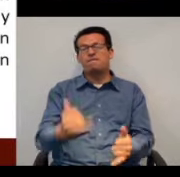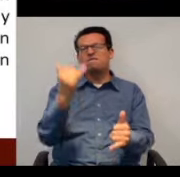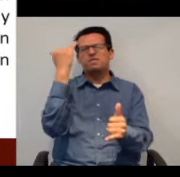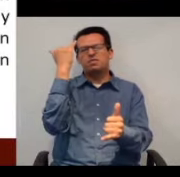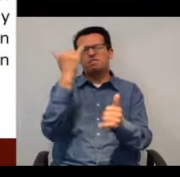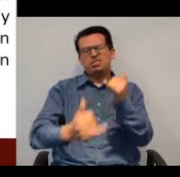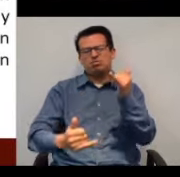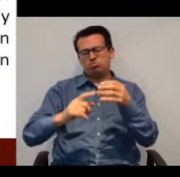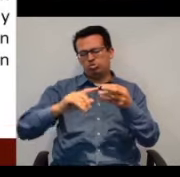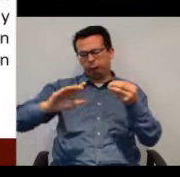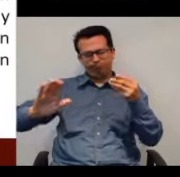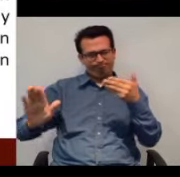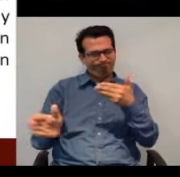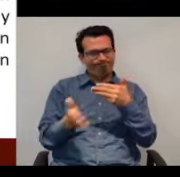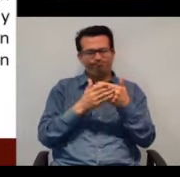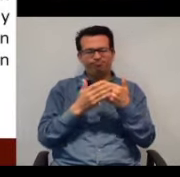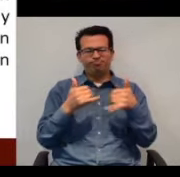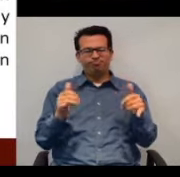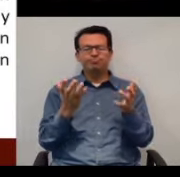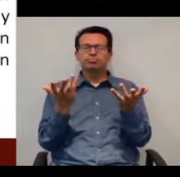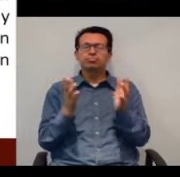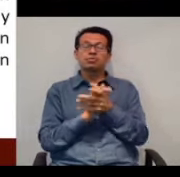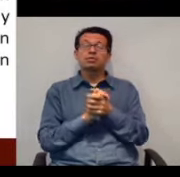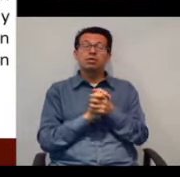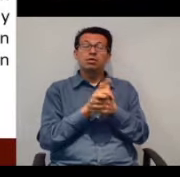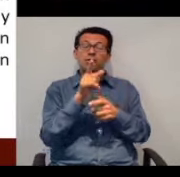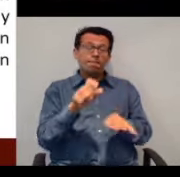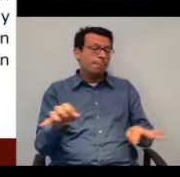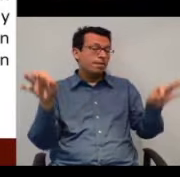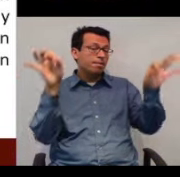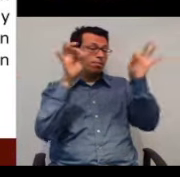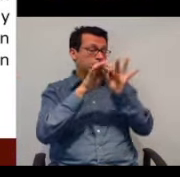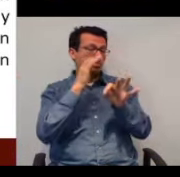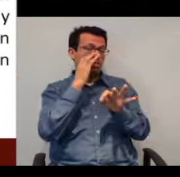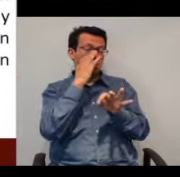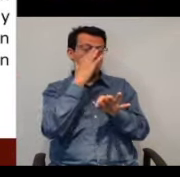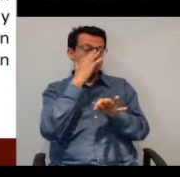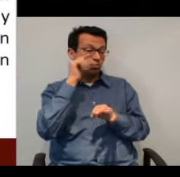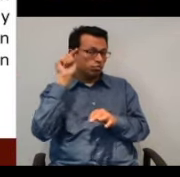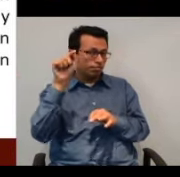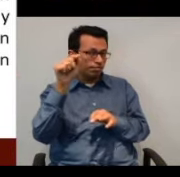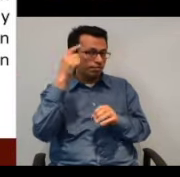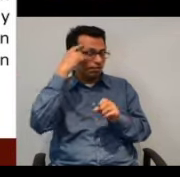Finalmente, a manera de conclusión, es importante tener algo muy claro.